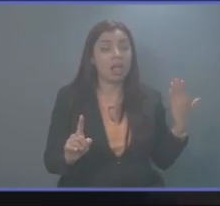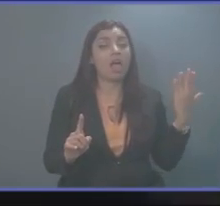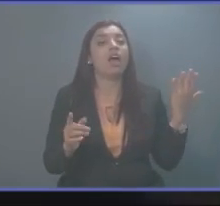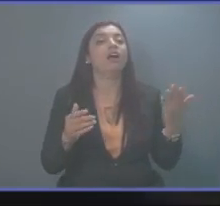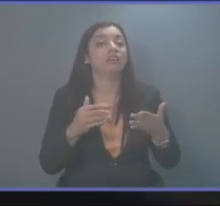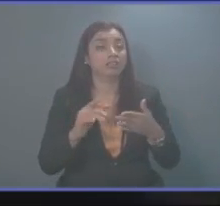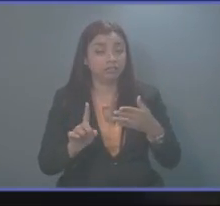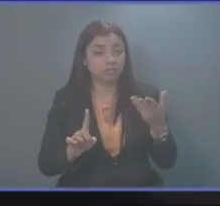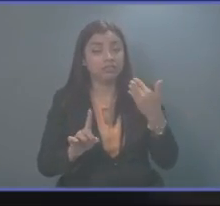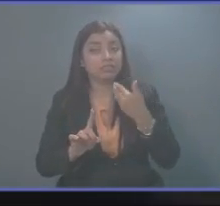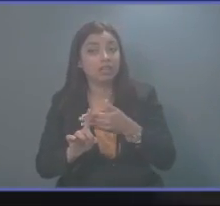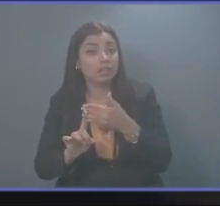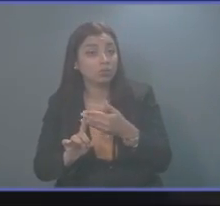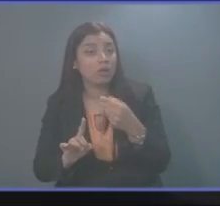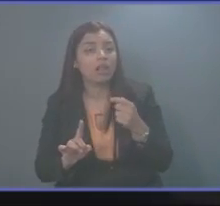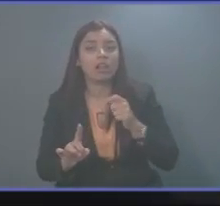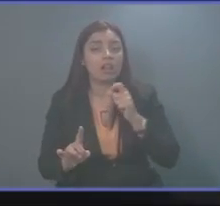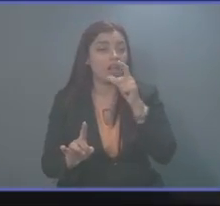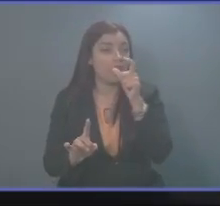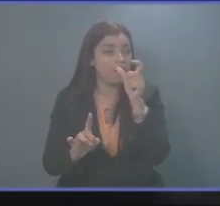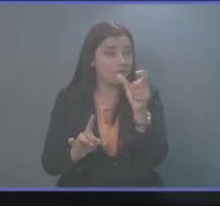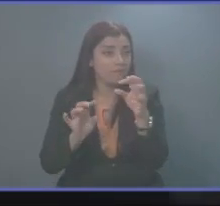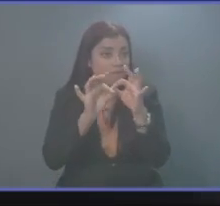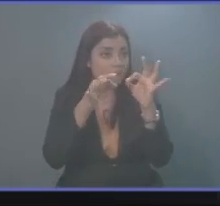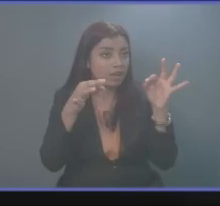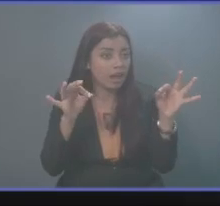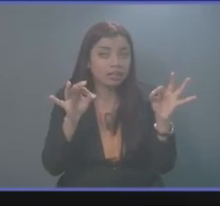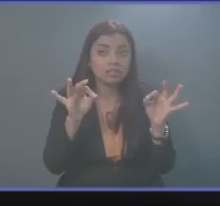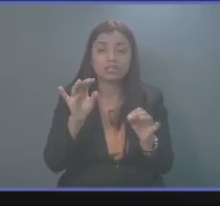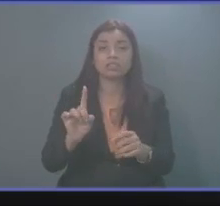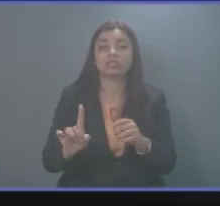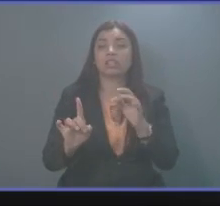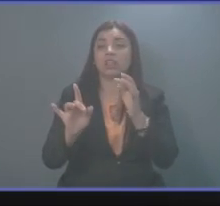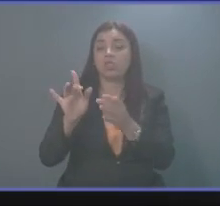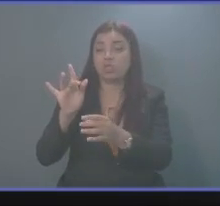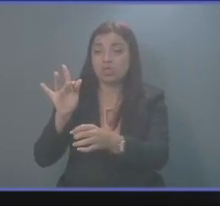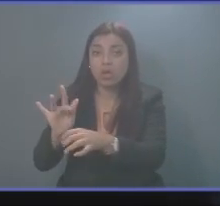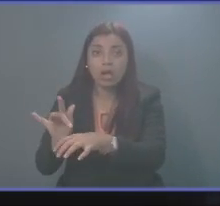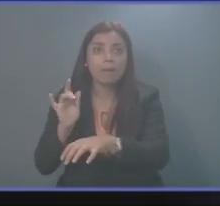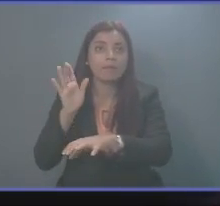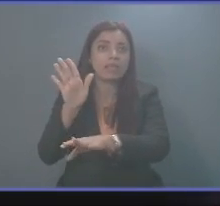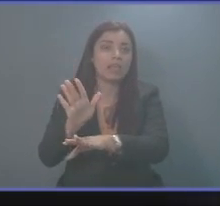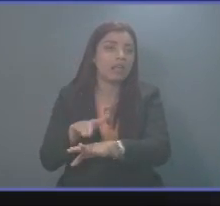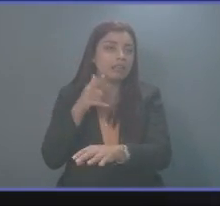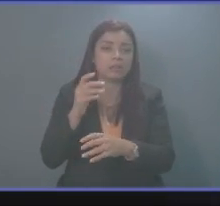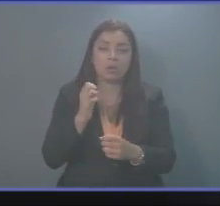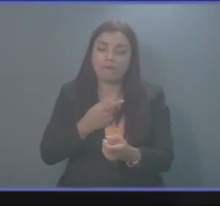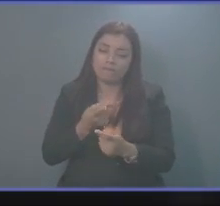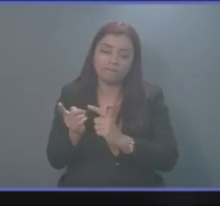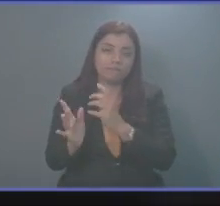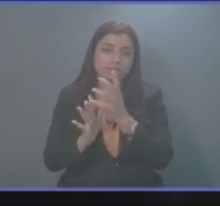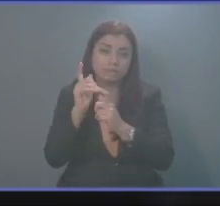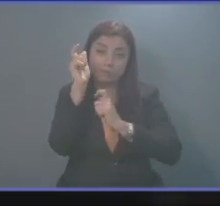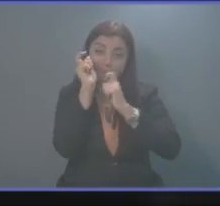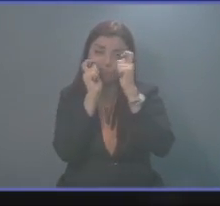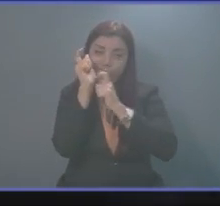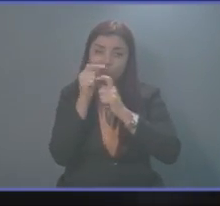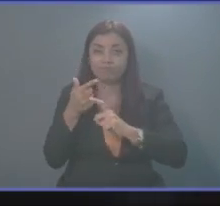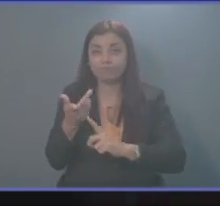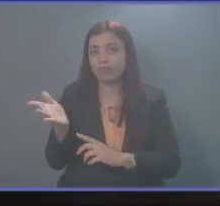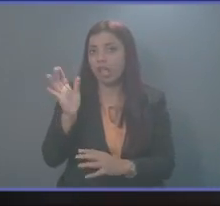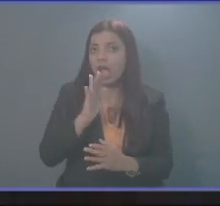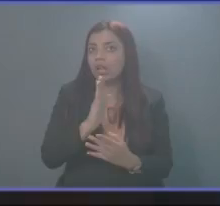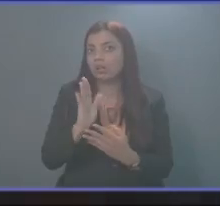implique frases, tocamiento, señas u otra conducta inequívoca de